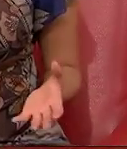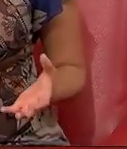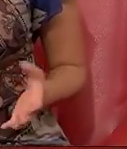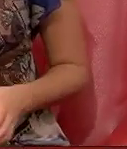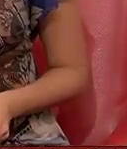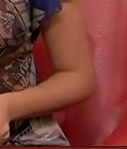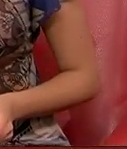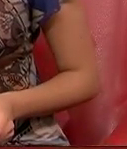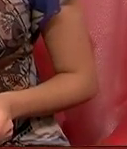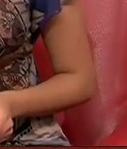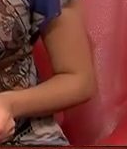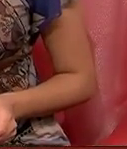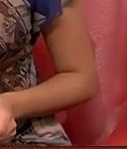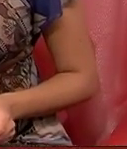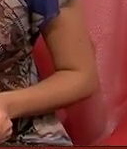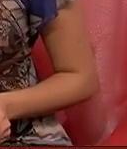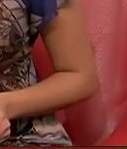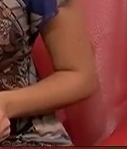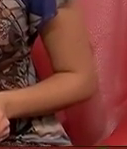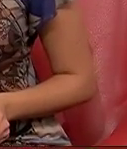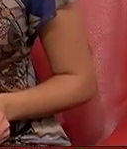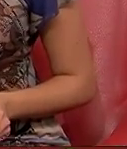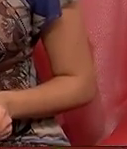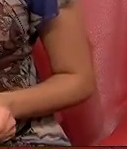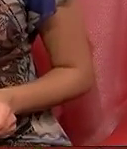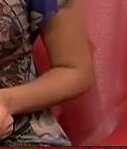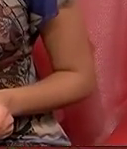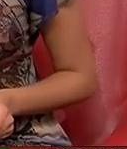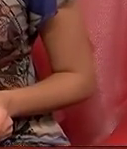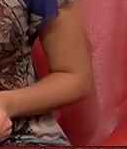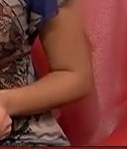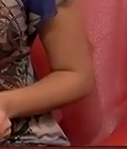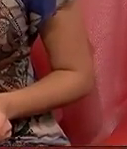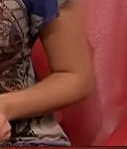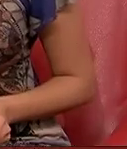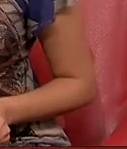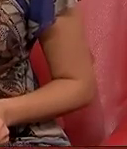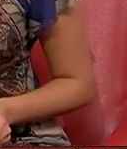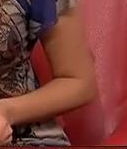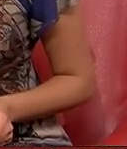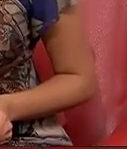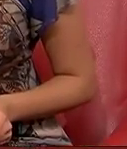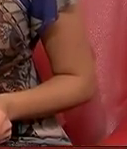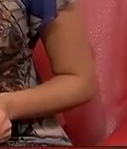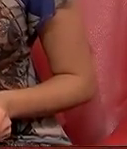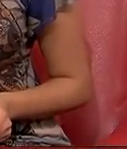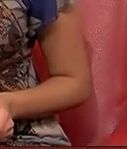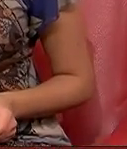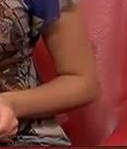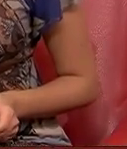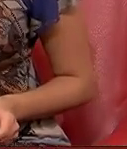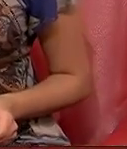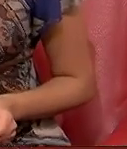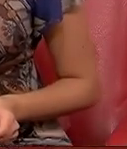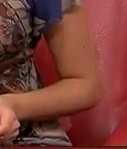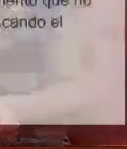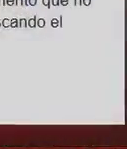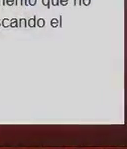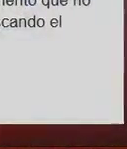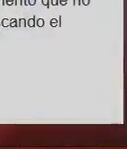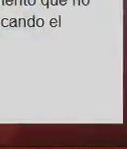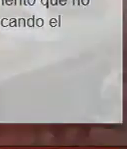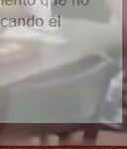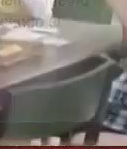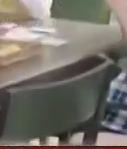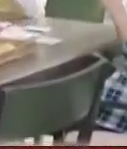dependemos mucho de los gadgets y la tecnología en general. El día de ayer, usuarios de teléfonos móviles de AT&T supieron de lo